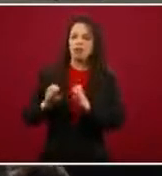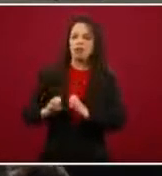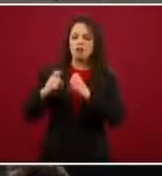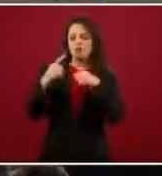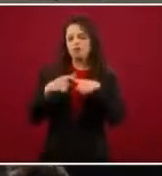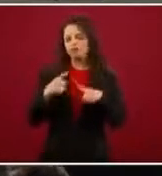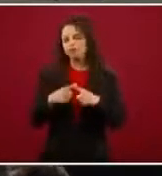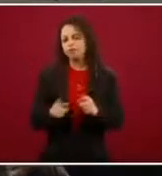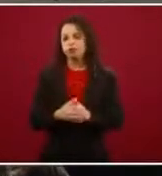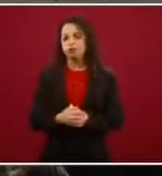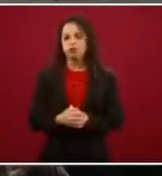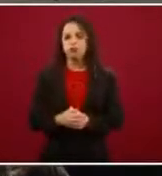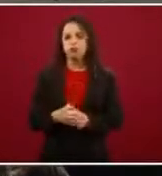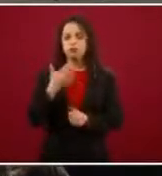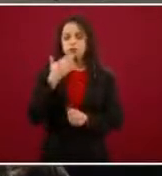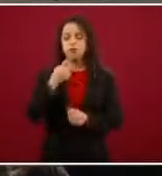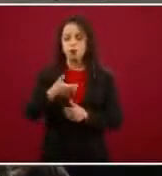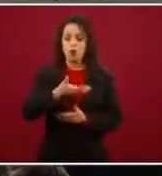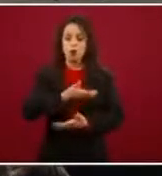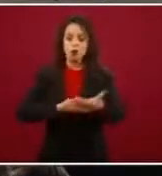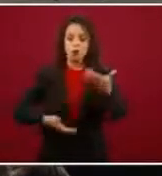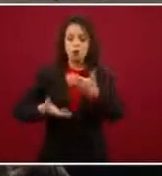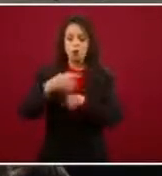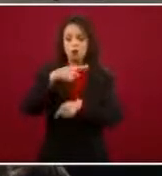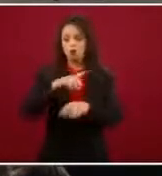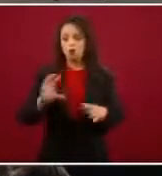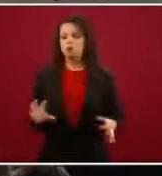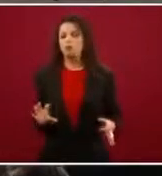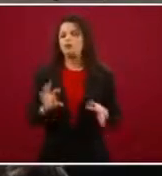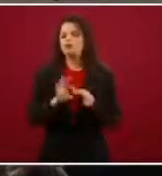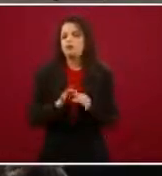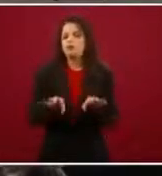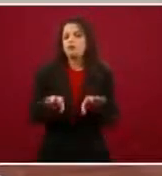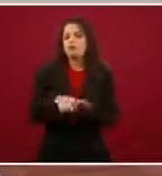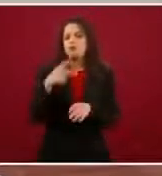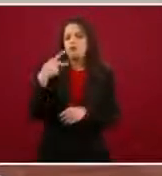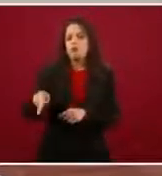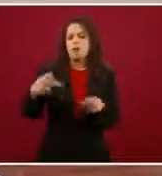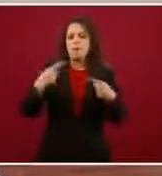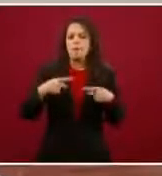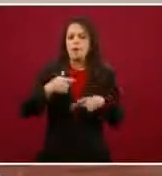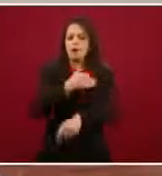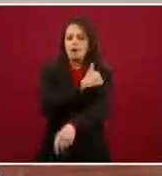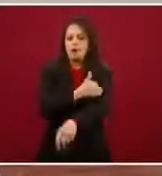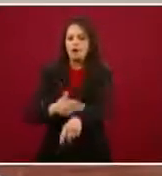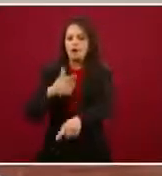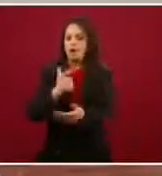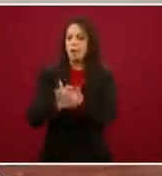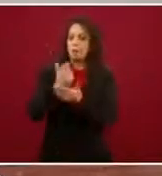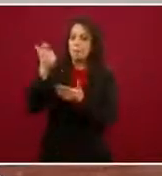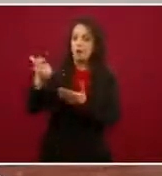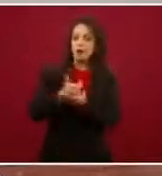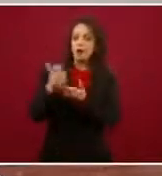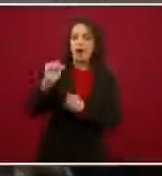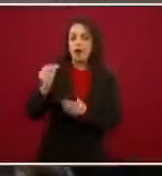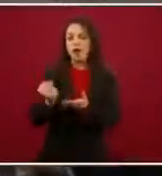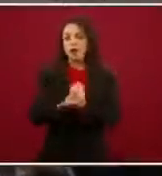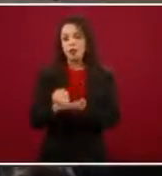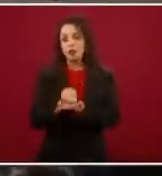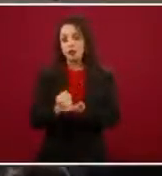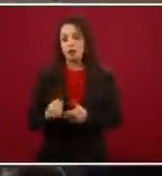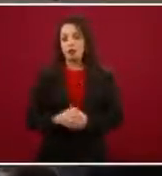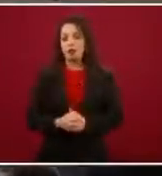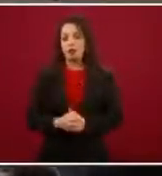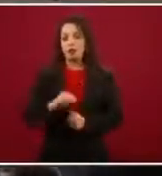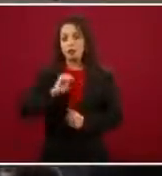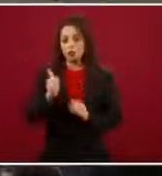relación comercial o familiar respecto a las personas que hacían los pagos de las tarjetas de crédito. Adelante, por favor.